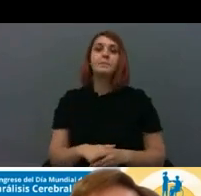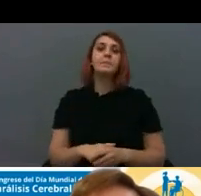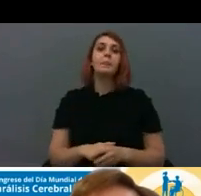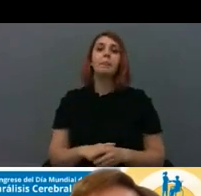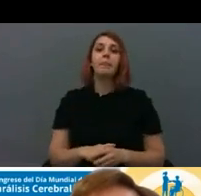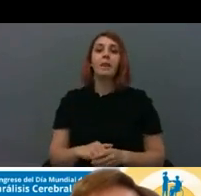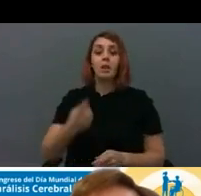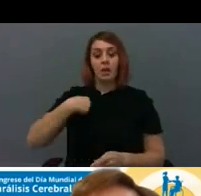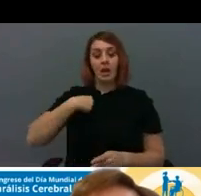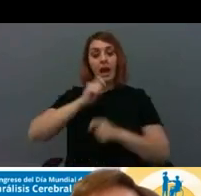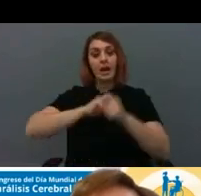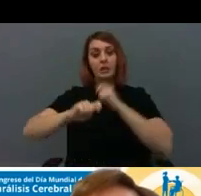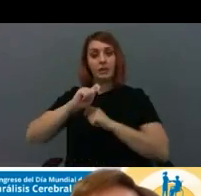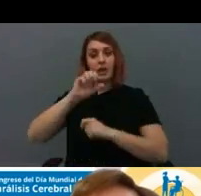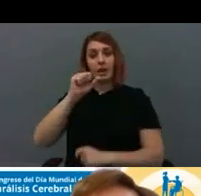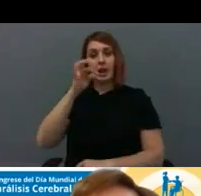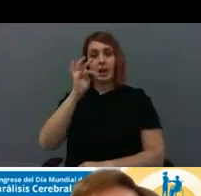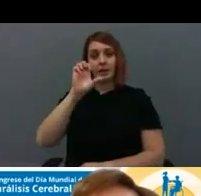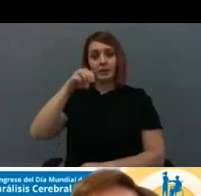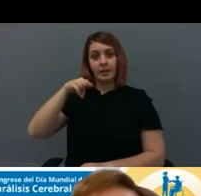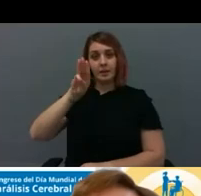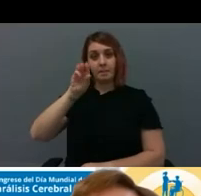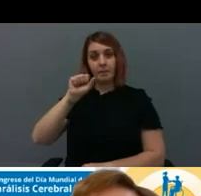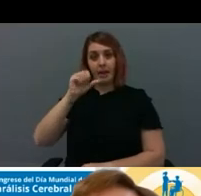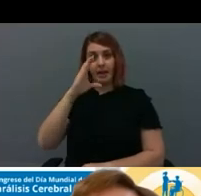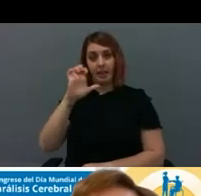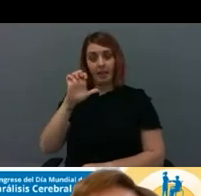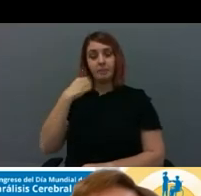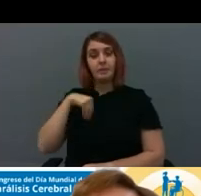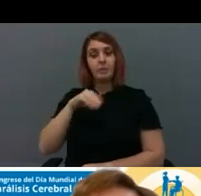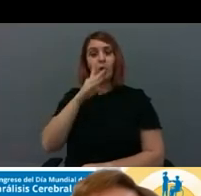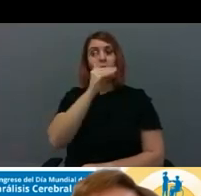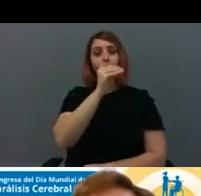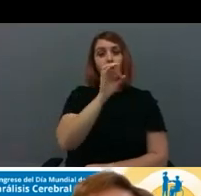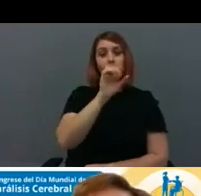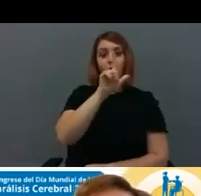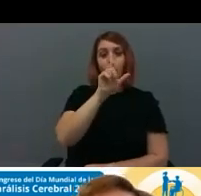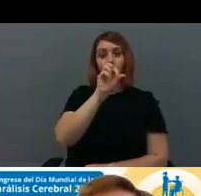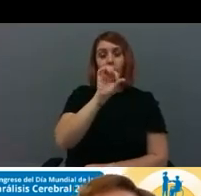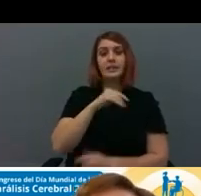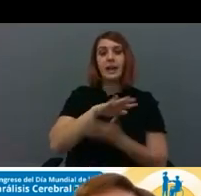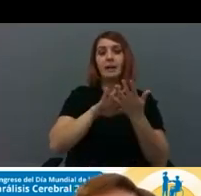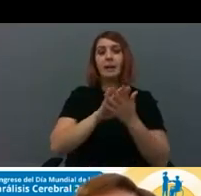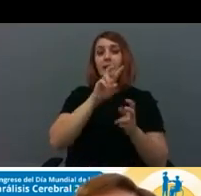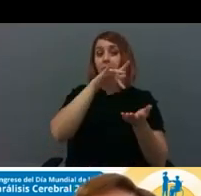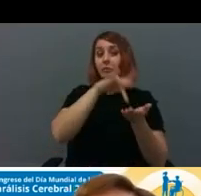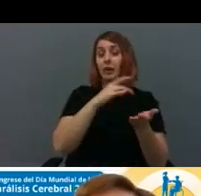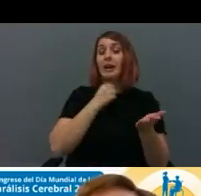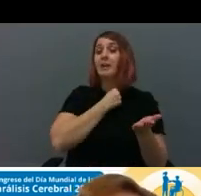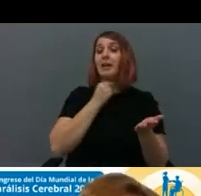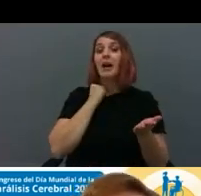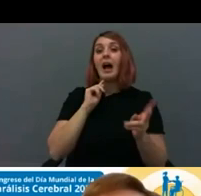nuestra asociación Atempace, igual que decía Dolores que ocurre en Badajoz, hay escuela